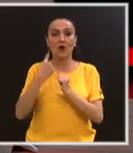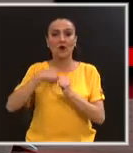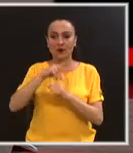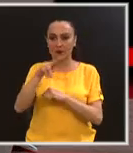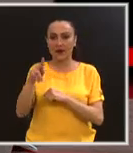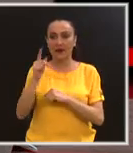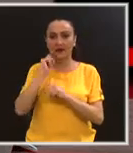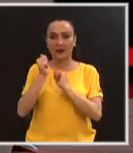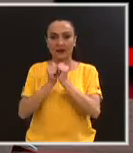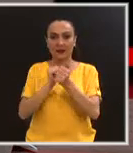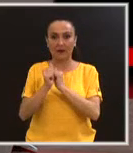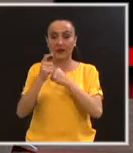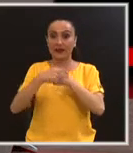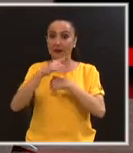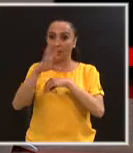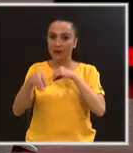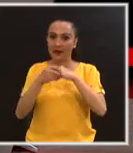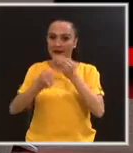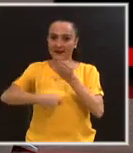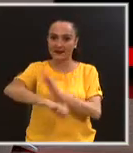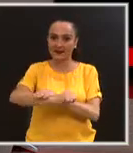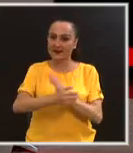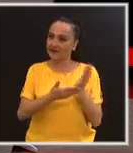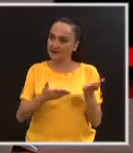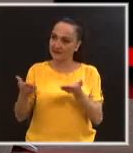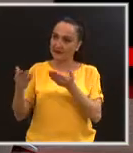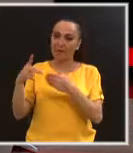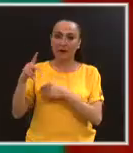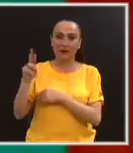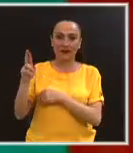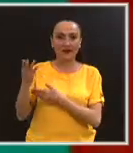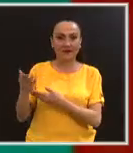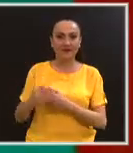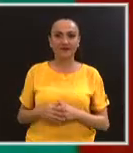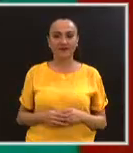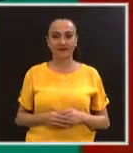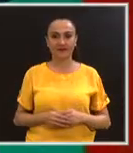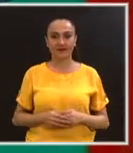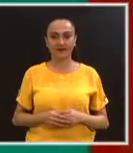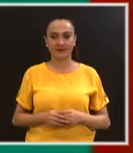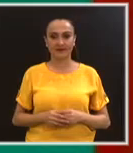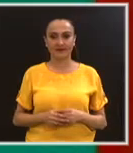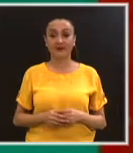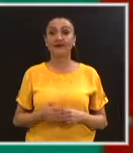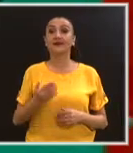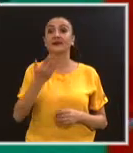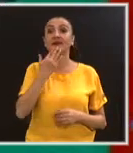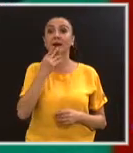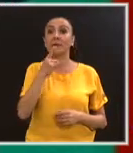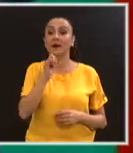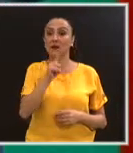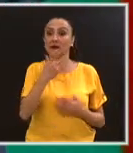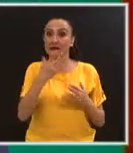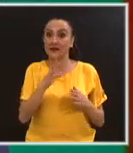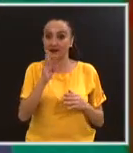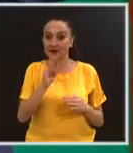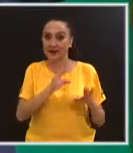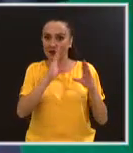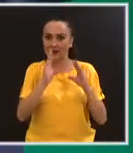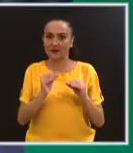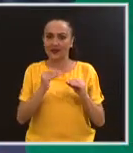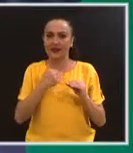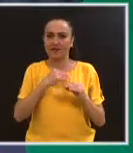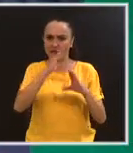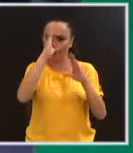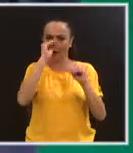compañeros de deportes en tiempo extra Pedro retana cuéntanos Gracias Don Paul a partir de las 7 tendremos